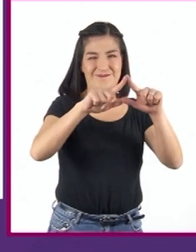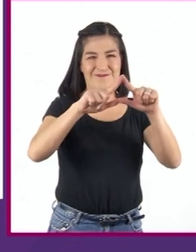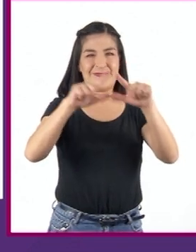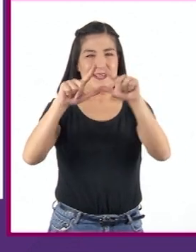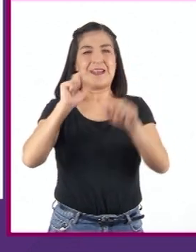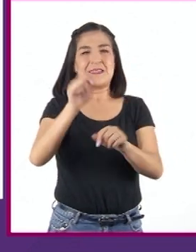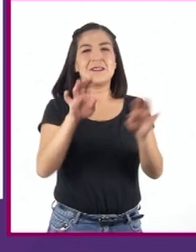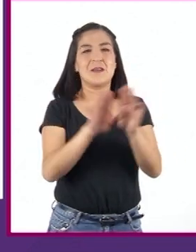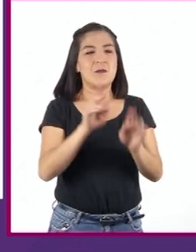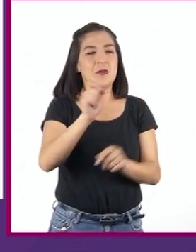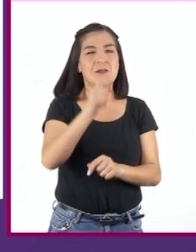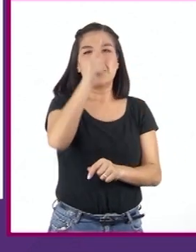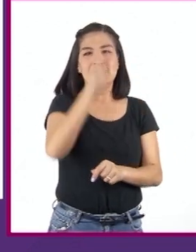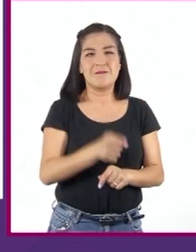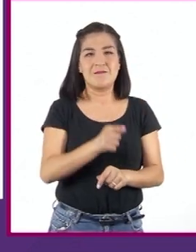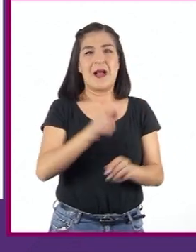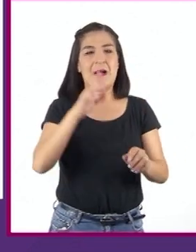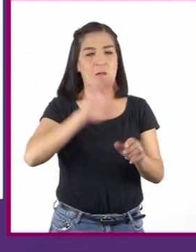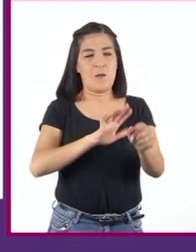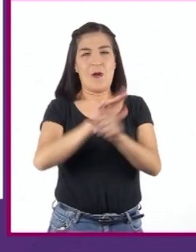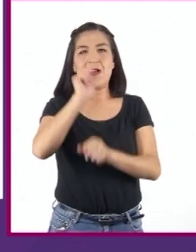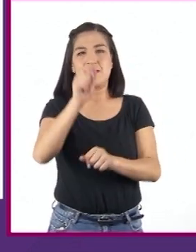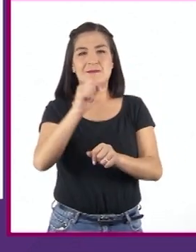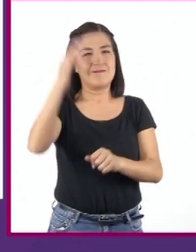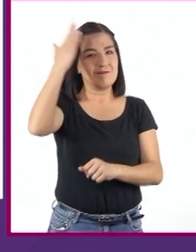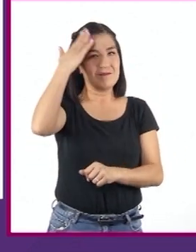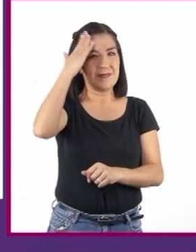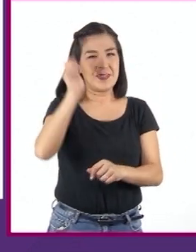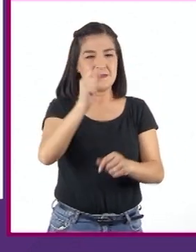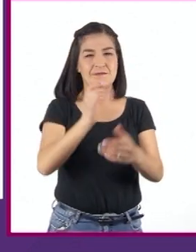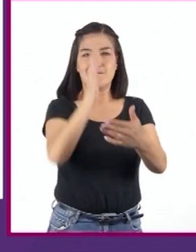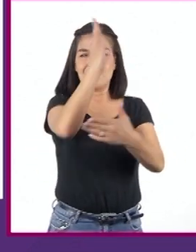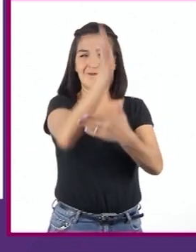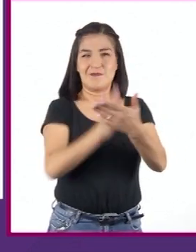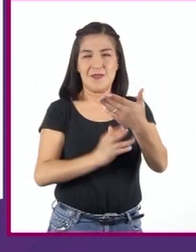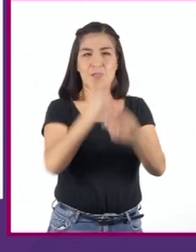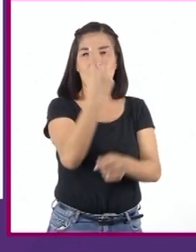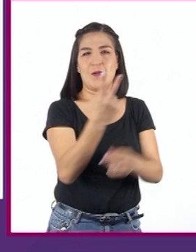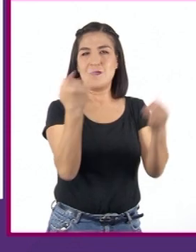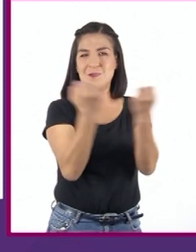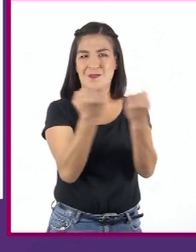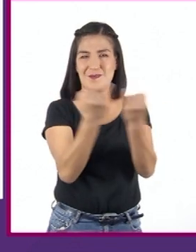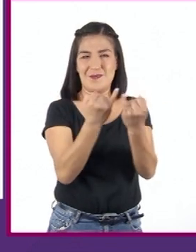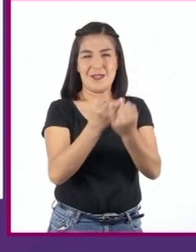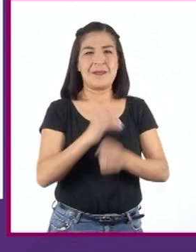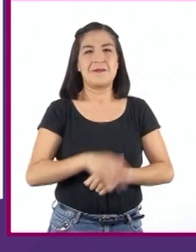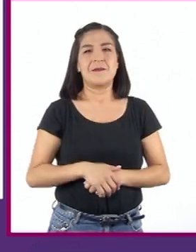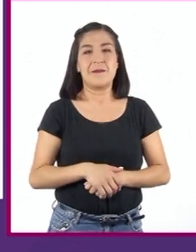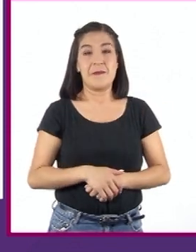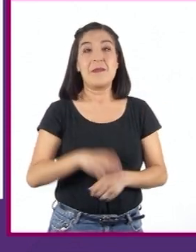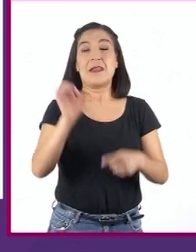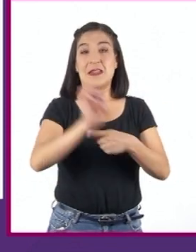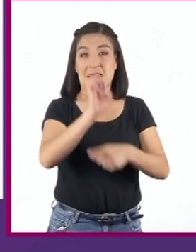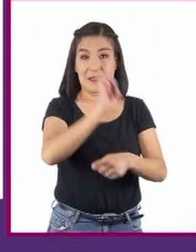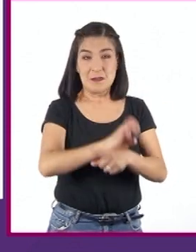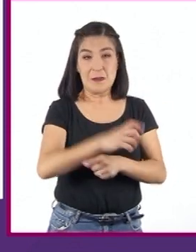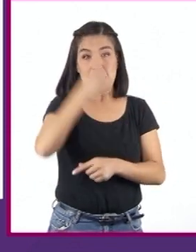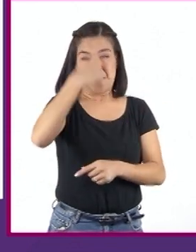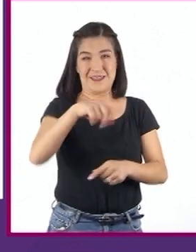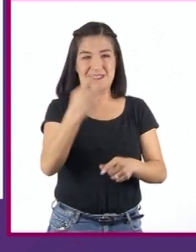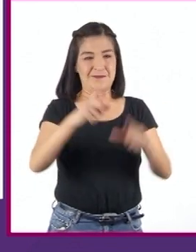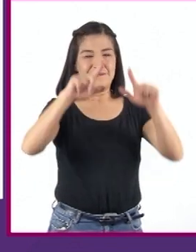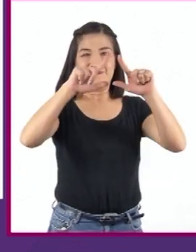la altura biseca a la base, es decir, la divide en 2 partes iguales. Entonces, para el